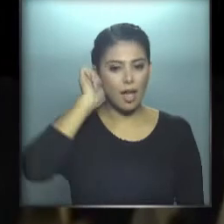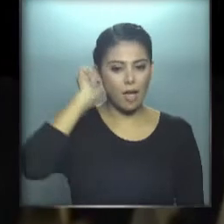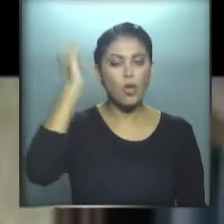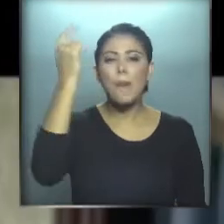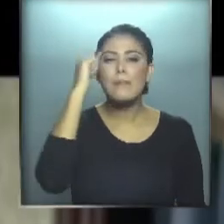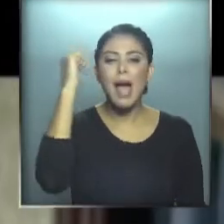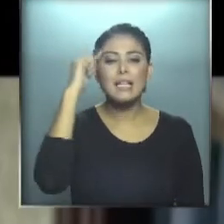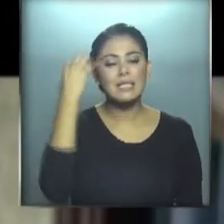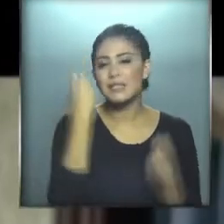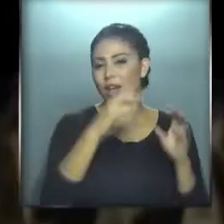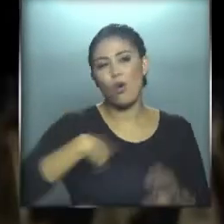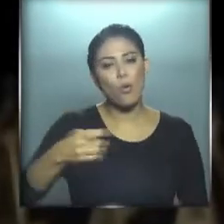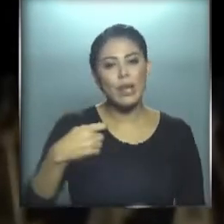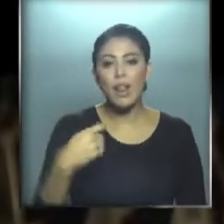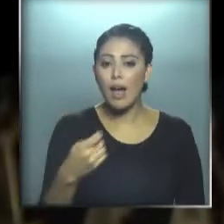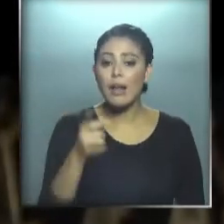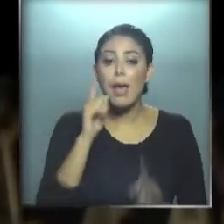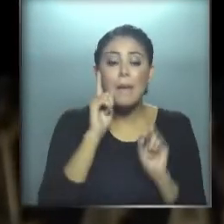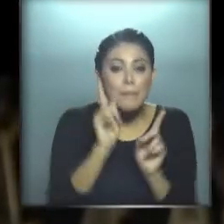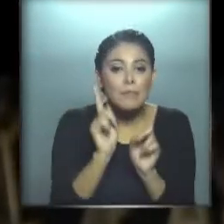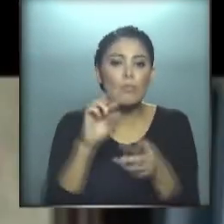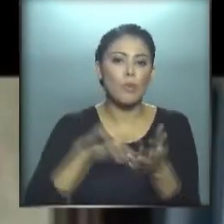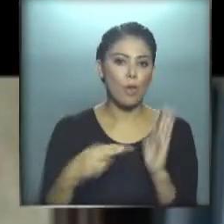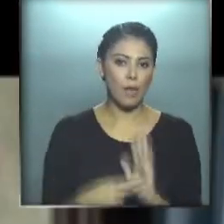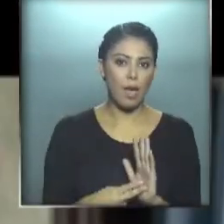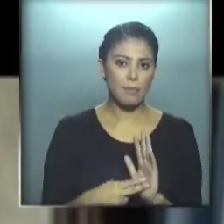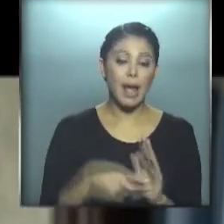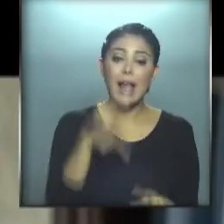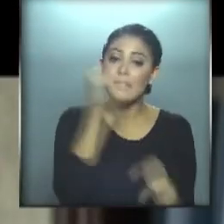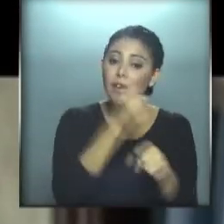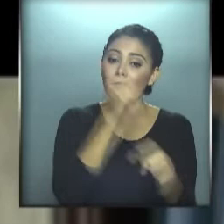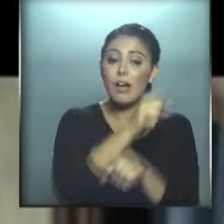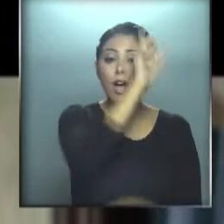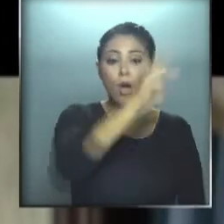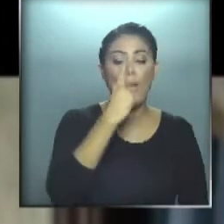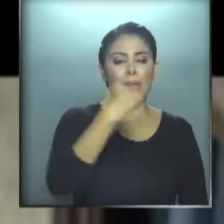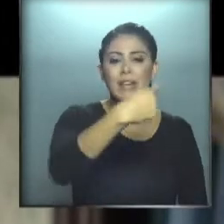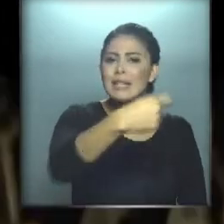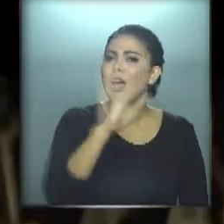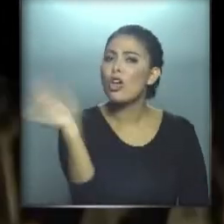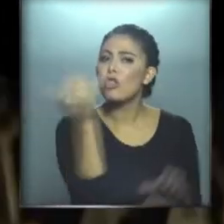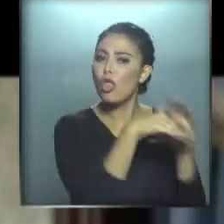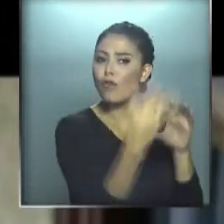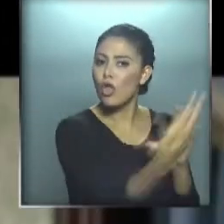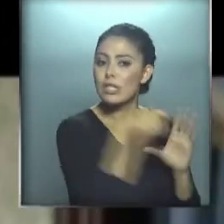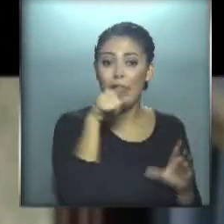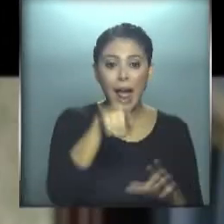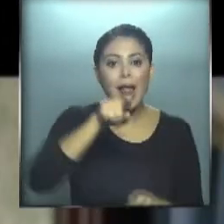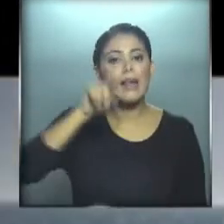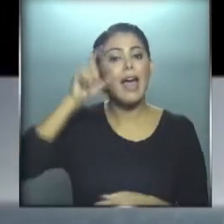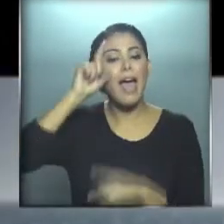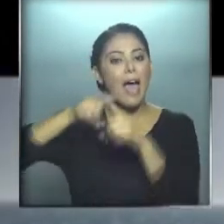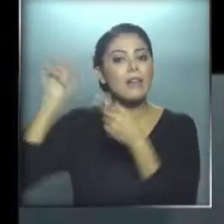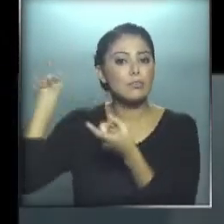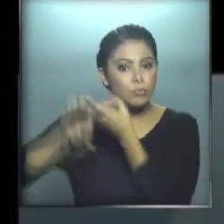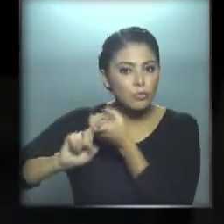pensando ya en el retiro, en la jubilación, y ese es precisamente el problema. Él trabaja para un financista que se llevó todo el fondo de pensión, el de él, el de su ex mujer,